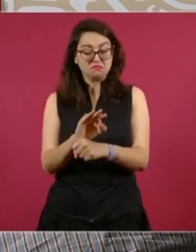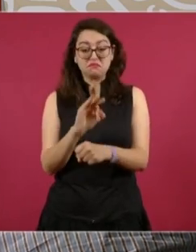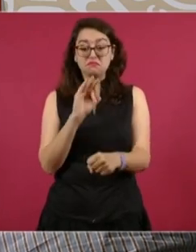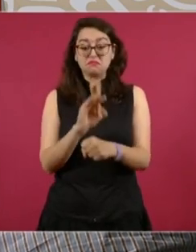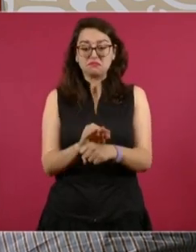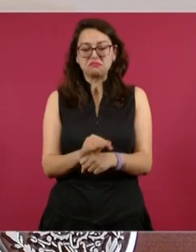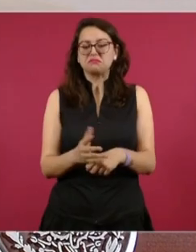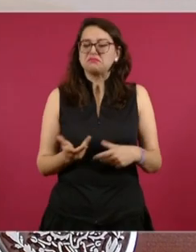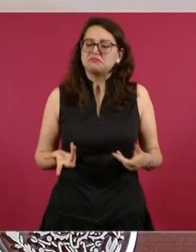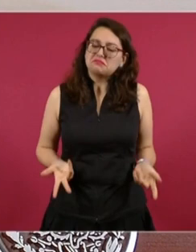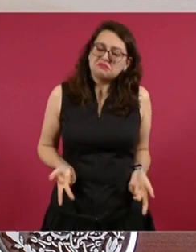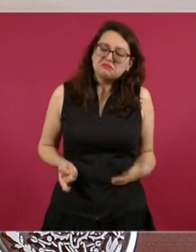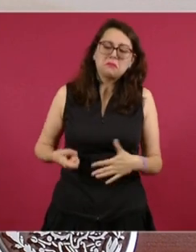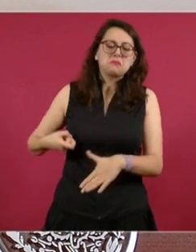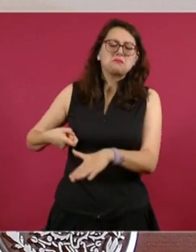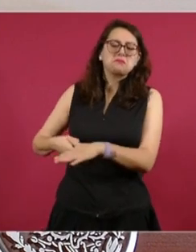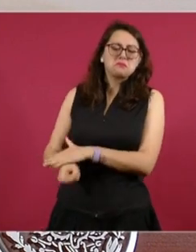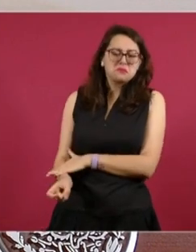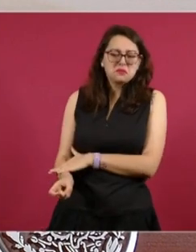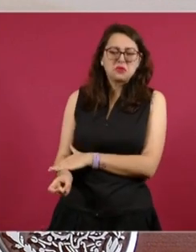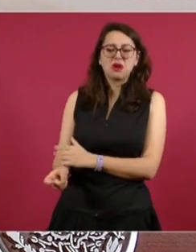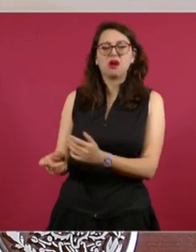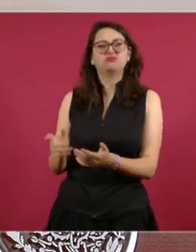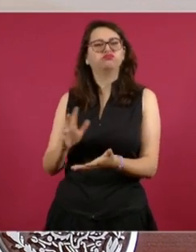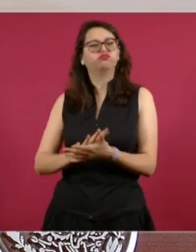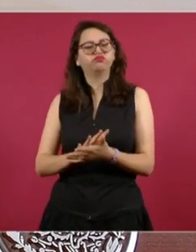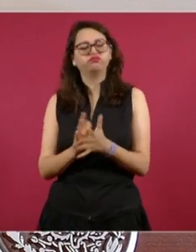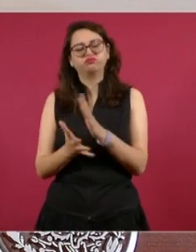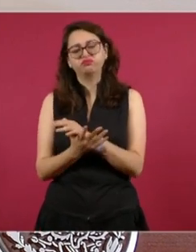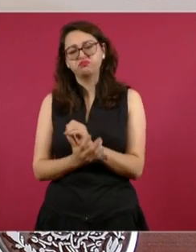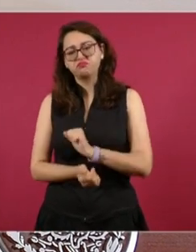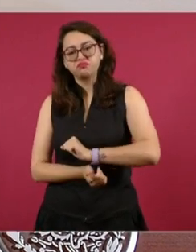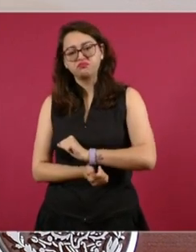Por dinero, por influyentismo.